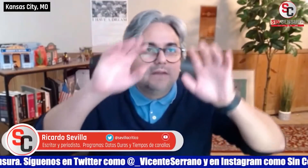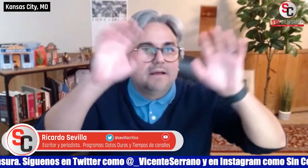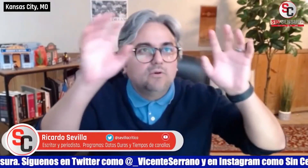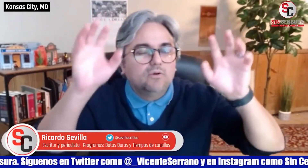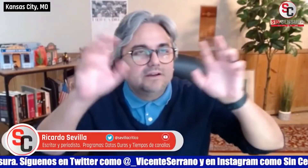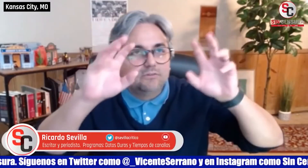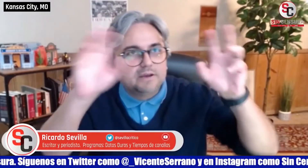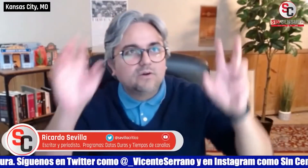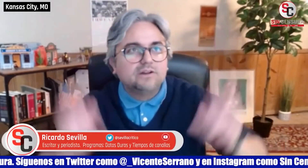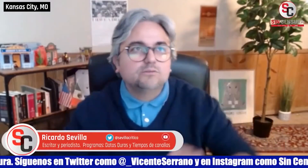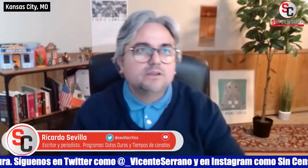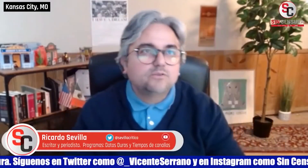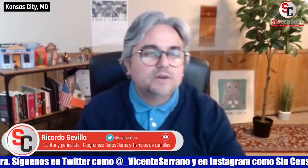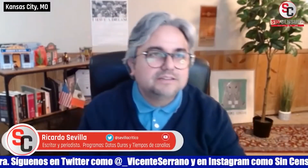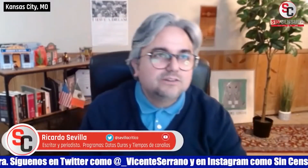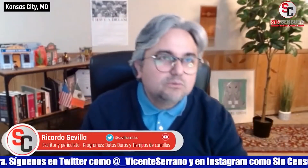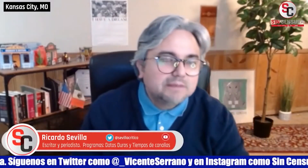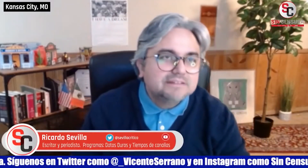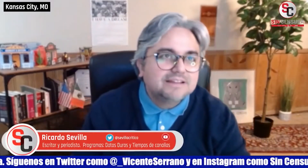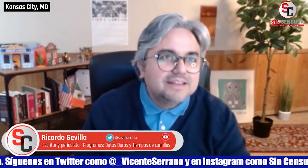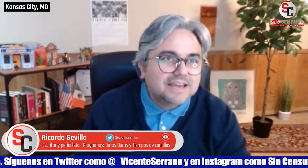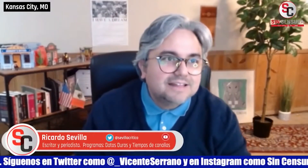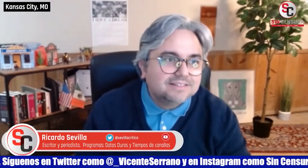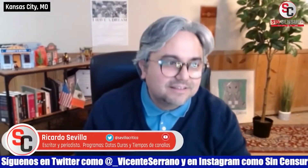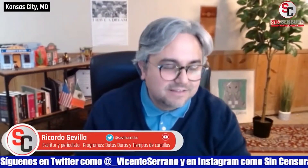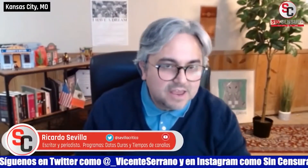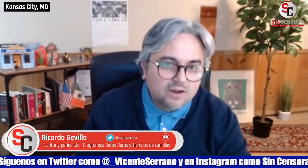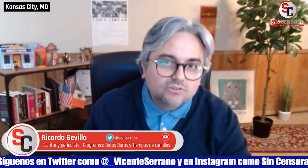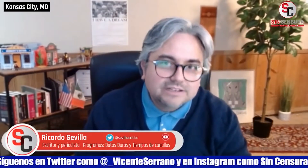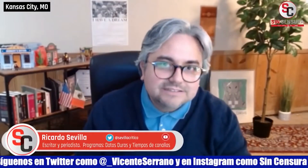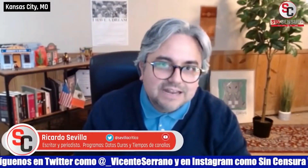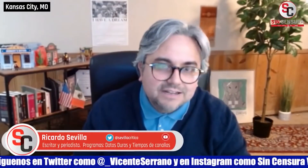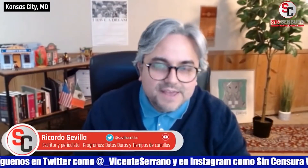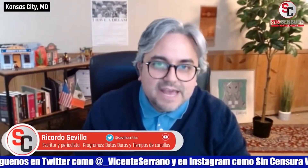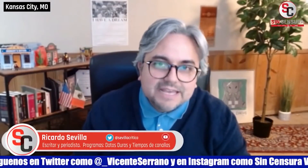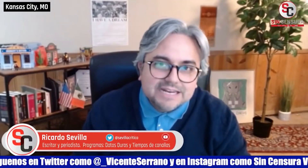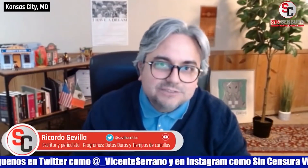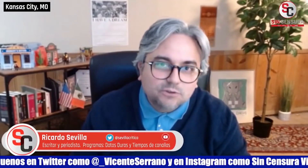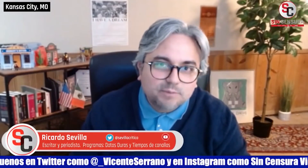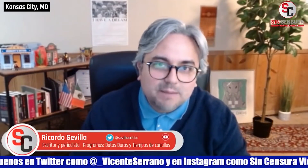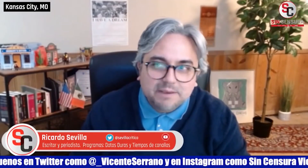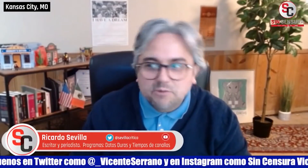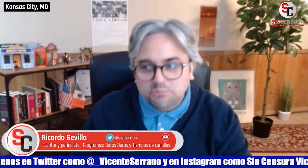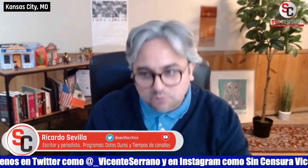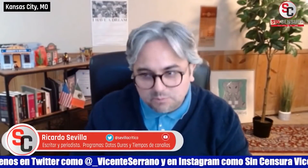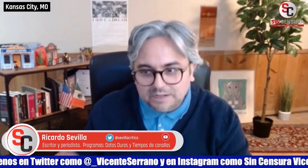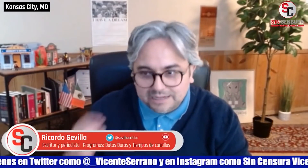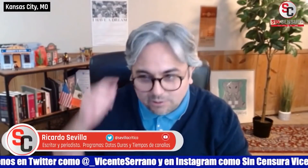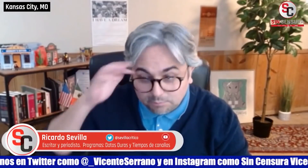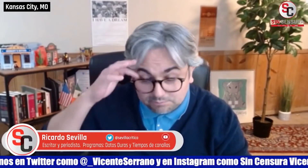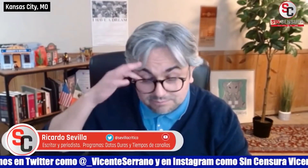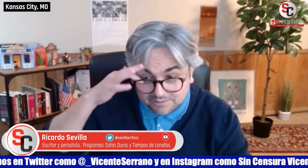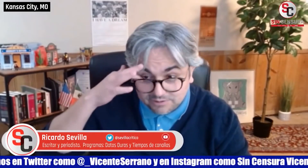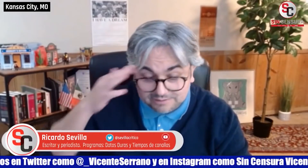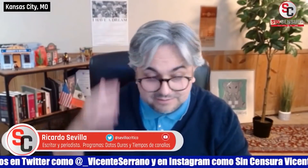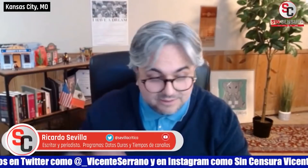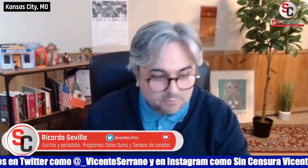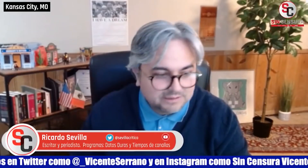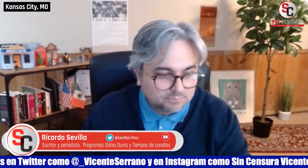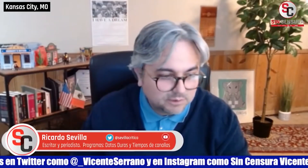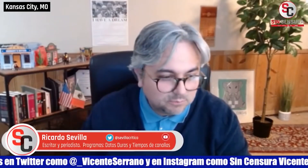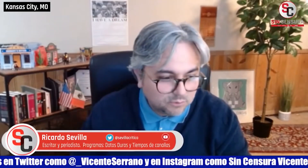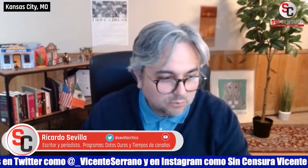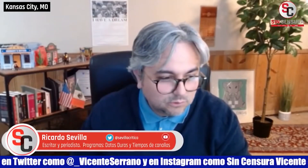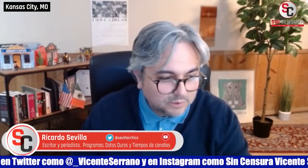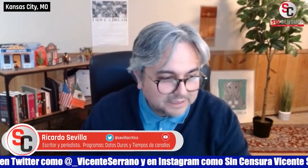como los salvadores, los mejores, los más fuertes, los más inteligentes, los que están ahí listos para México. Y pues como el Canelo, híjole,